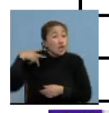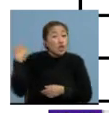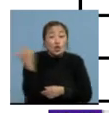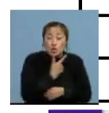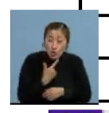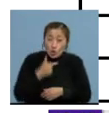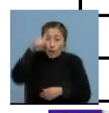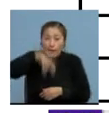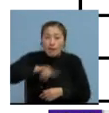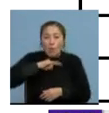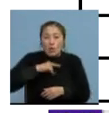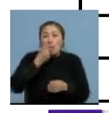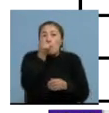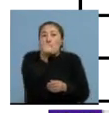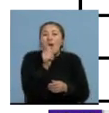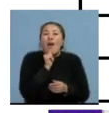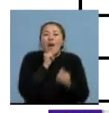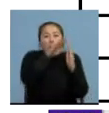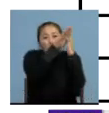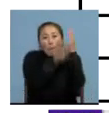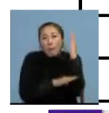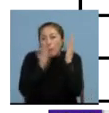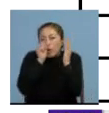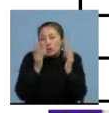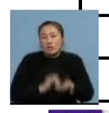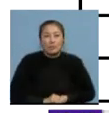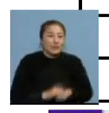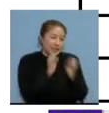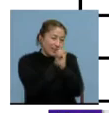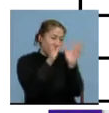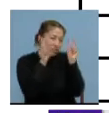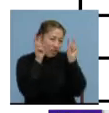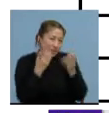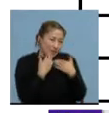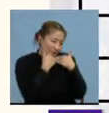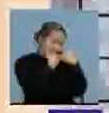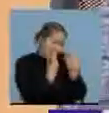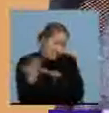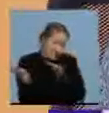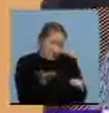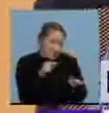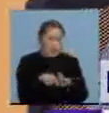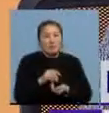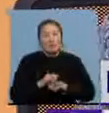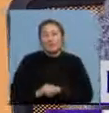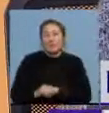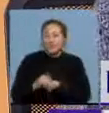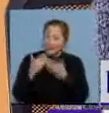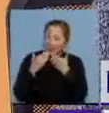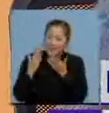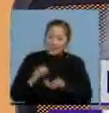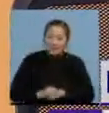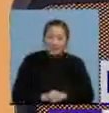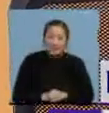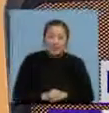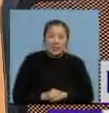más baja en tarifa de agua del país bien aclarado el tema gracias por estar el ingeniero nuevo por favor gracias